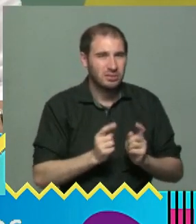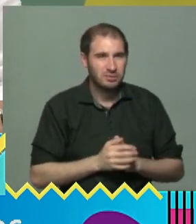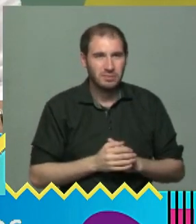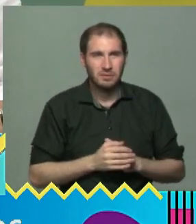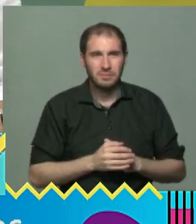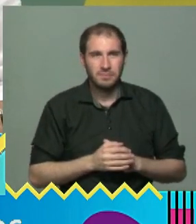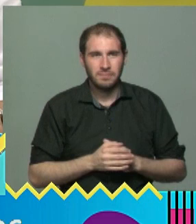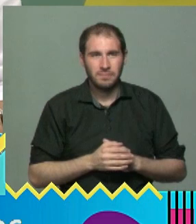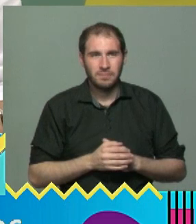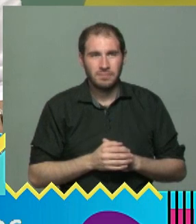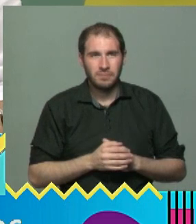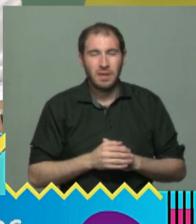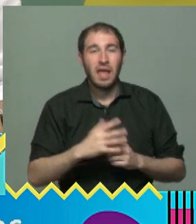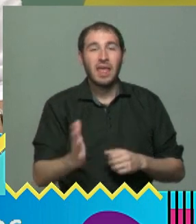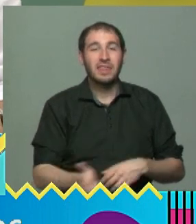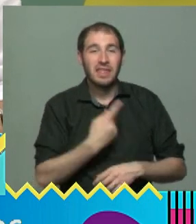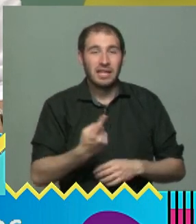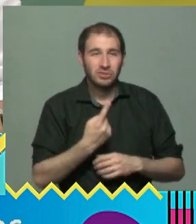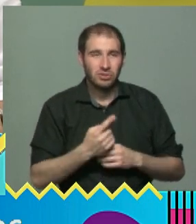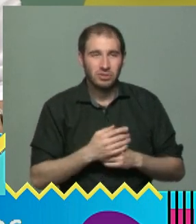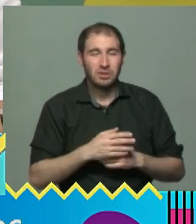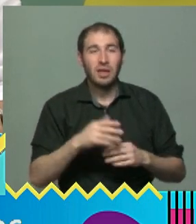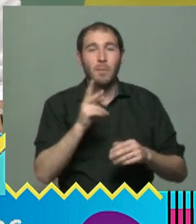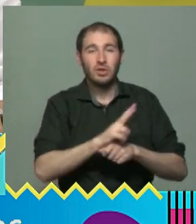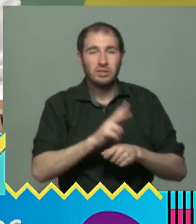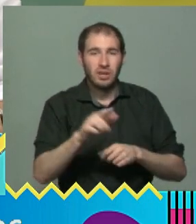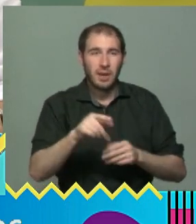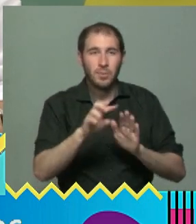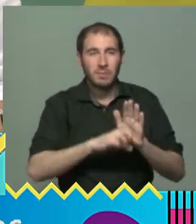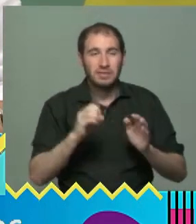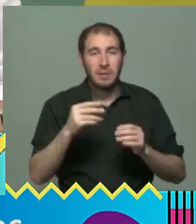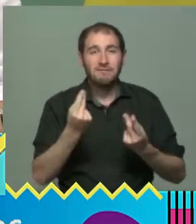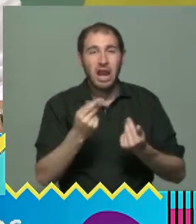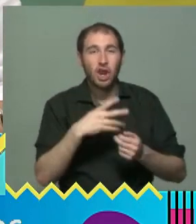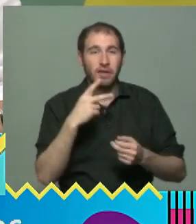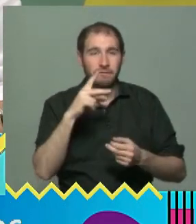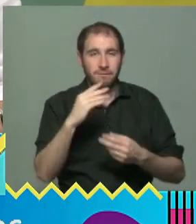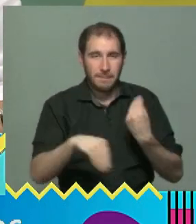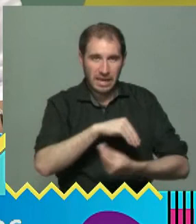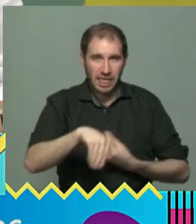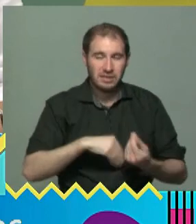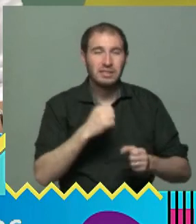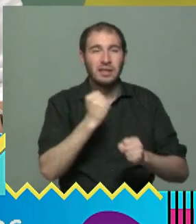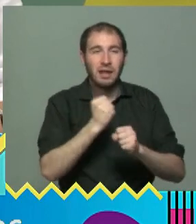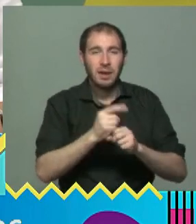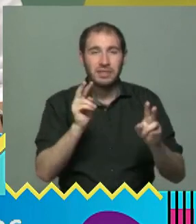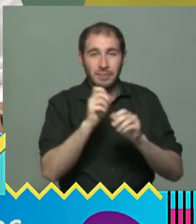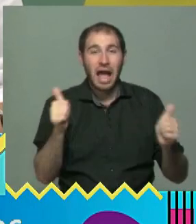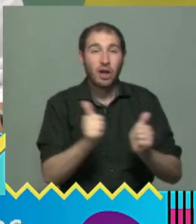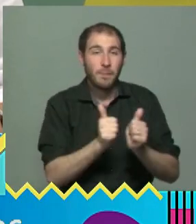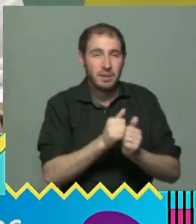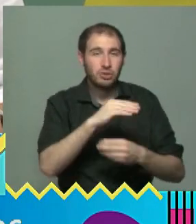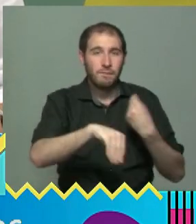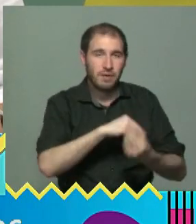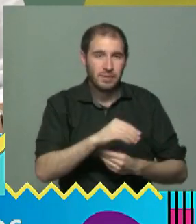cortito. Desde la Dirección de Promoción y Protección hay un programa que se llama Valorando Familias y que trabaja con mucho el acompañamiento